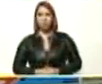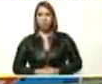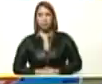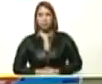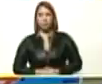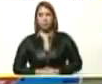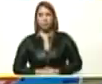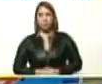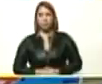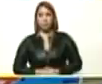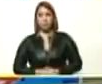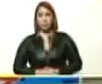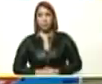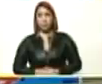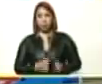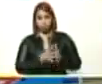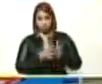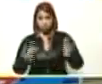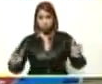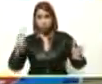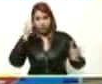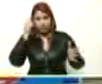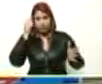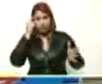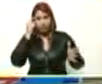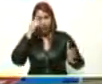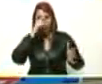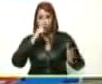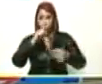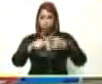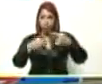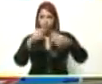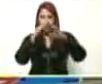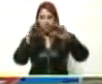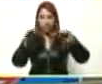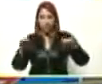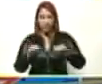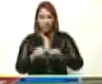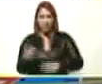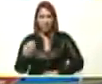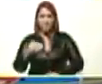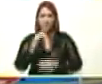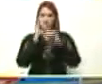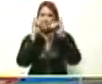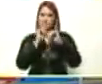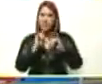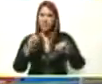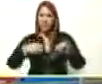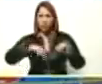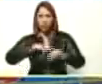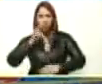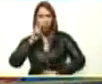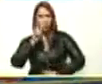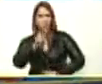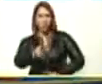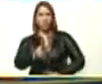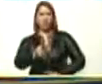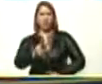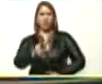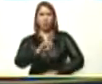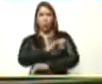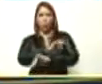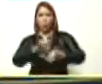en estos primeros días, año, luego, de las navidades, más felices, que hayamos visto, en los últimos,